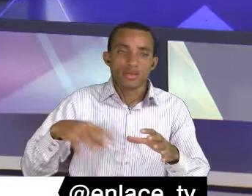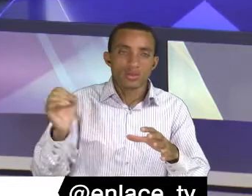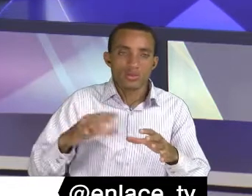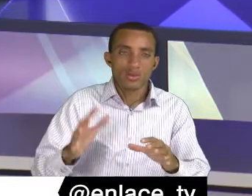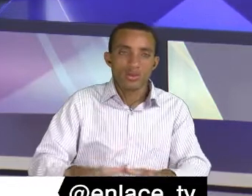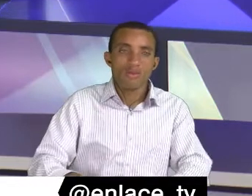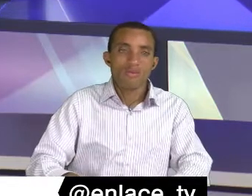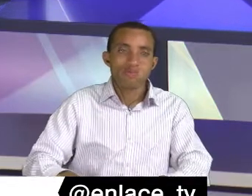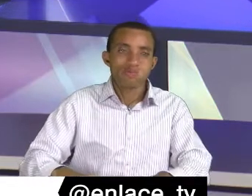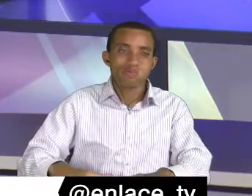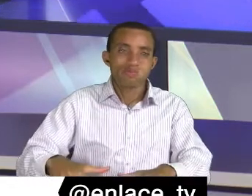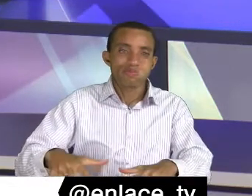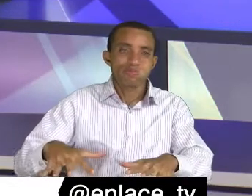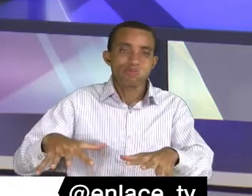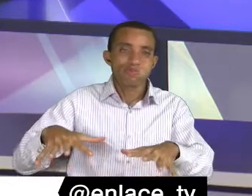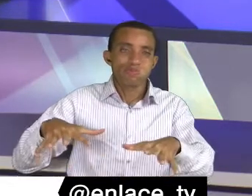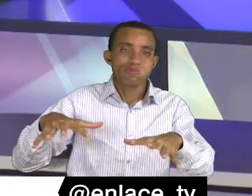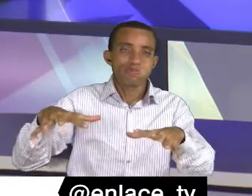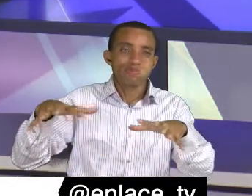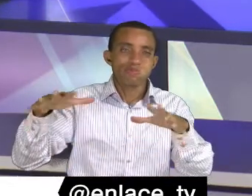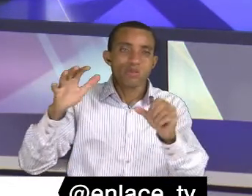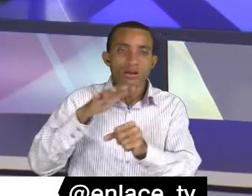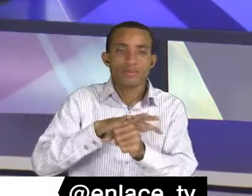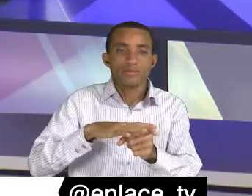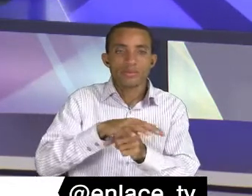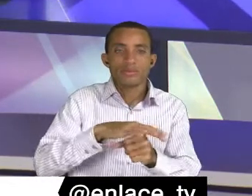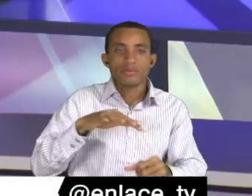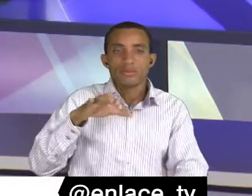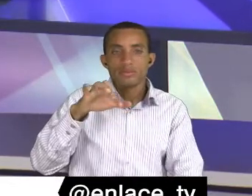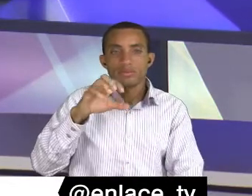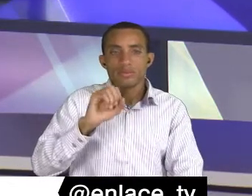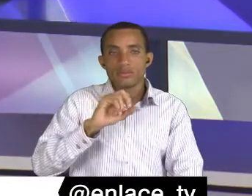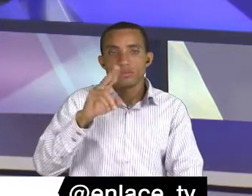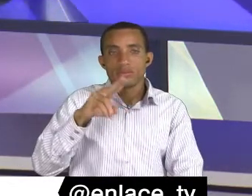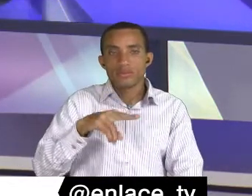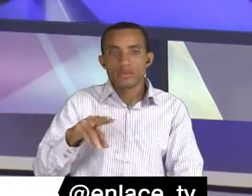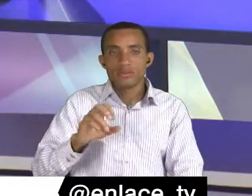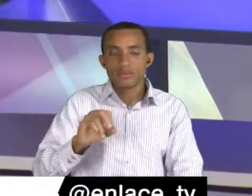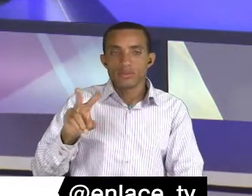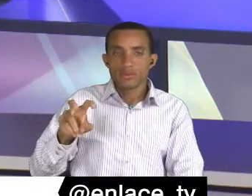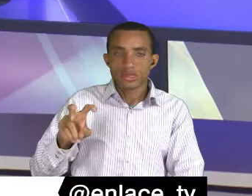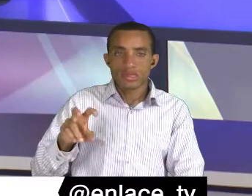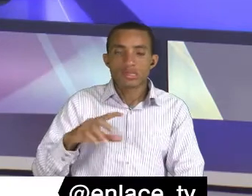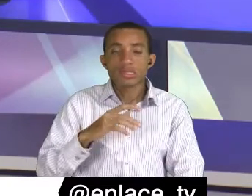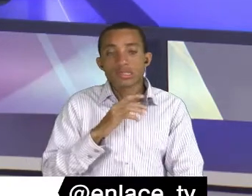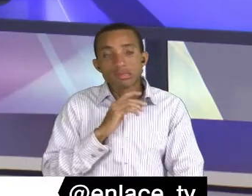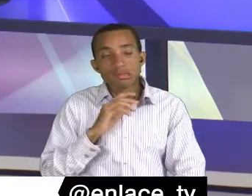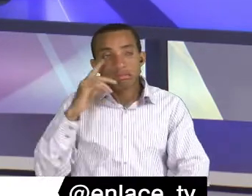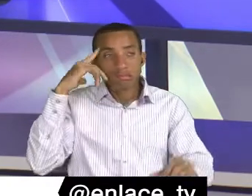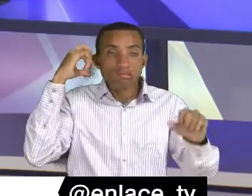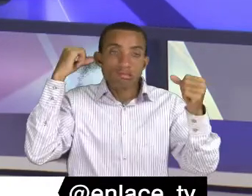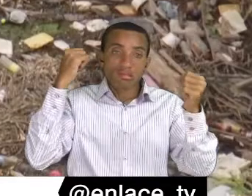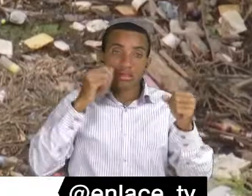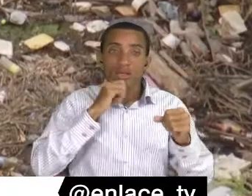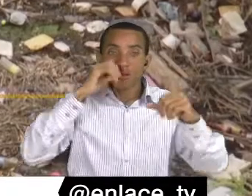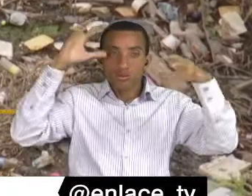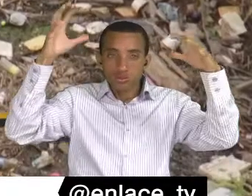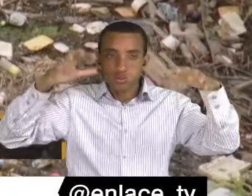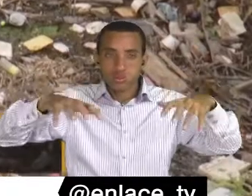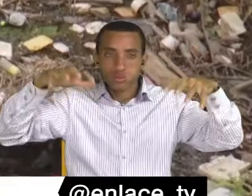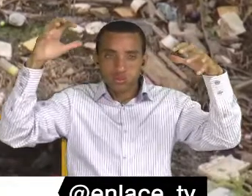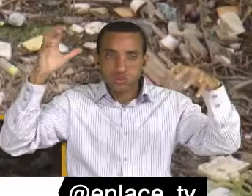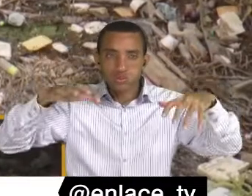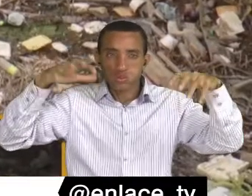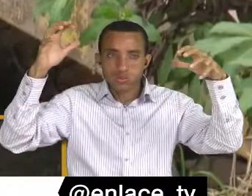Pozo 7 tiene preocupados a los habitantes del sector, quienes temen inundaciones por la temporada invernal que afronta la ciudad. Colchones,